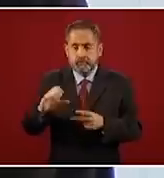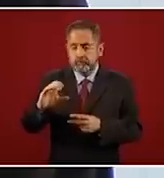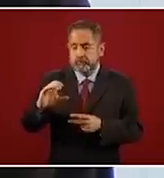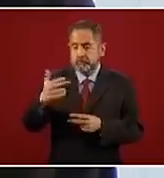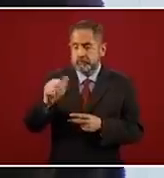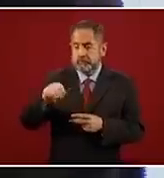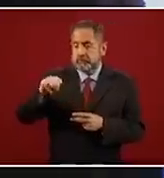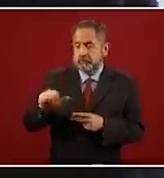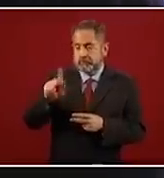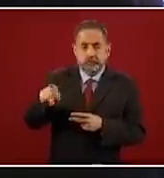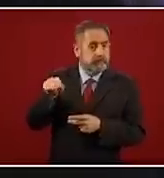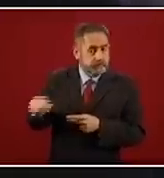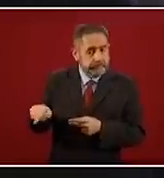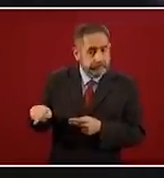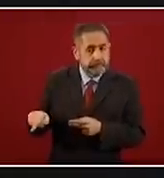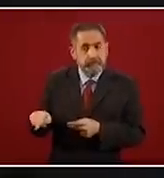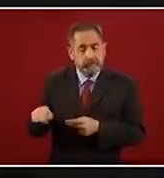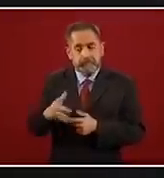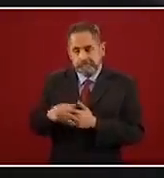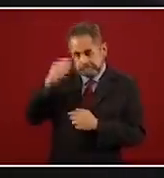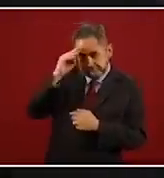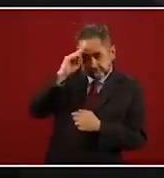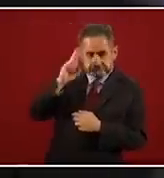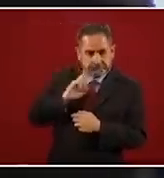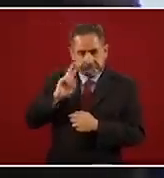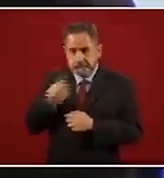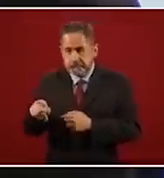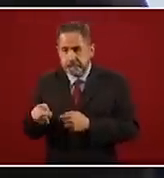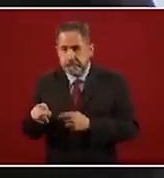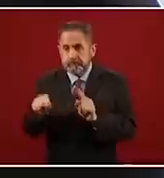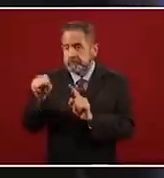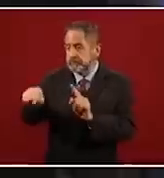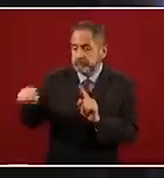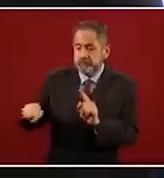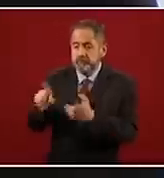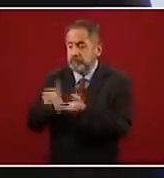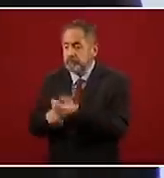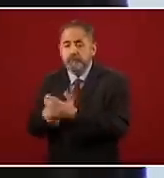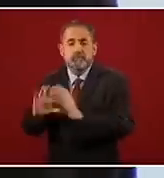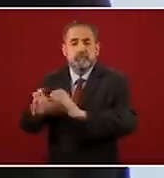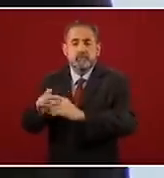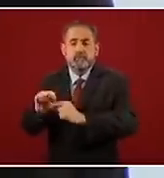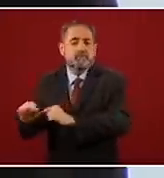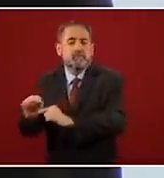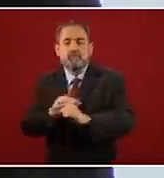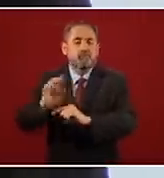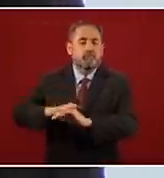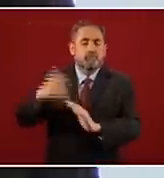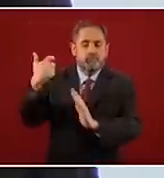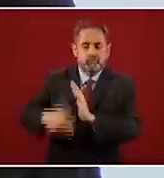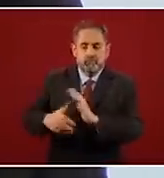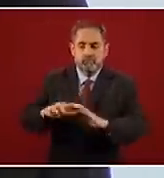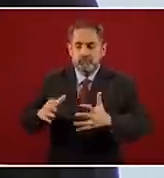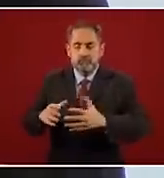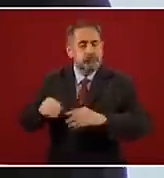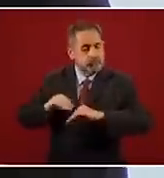Chamac, que estamos considerando crear un polo de desarrollo que va a abaratar muchísimo los